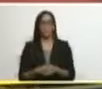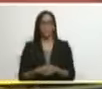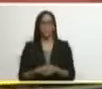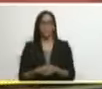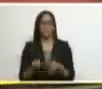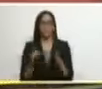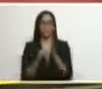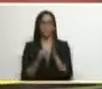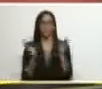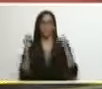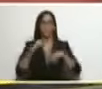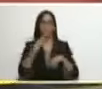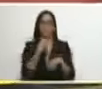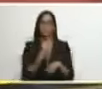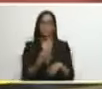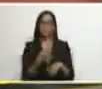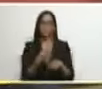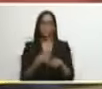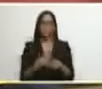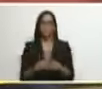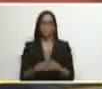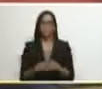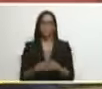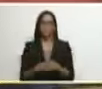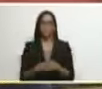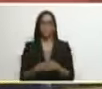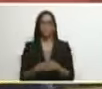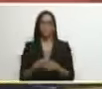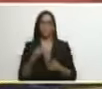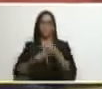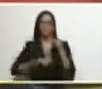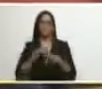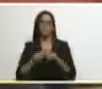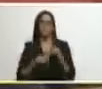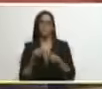donde el Acuerdo de Ginebra rigió